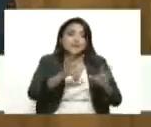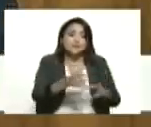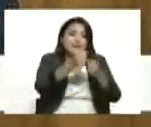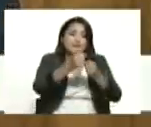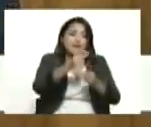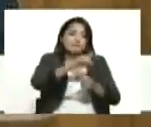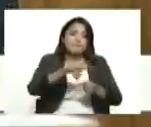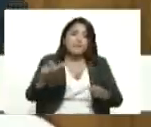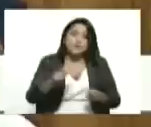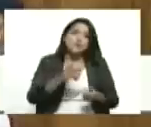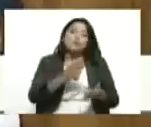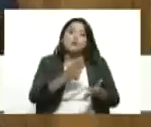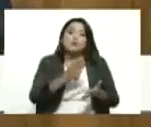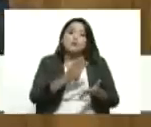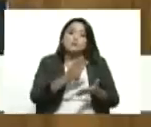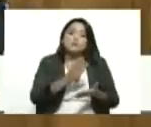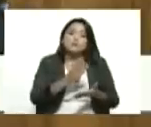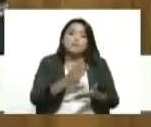buena fe.